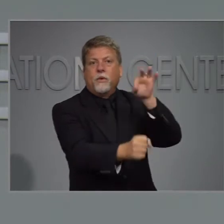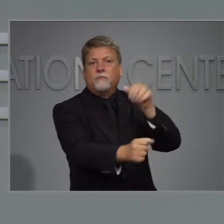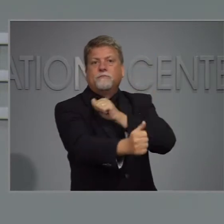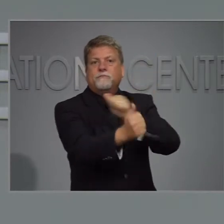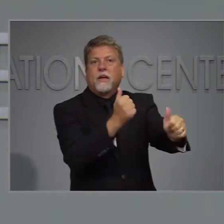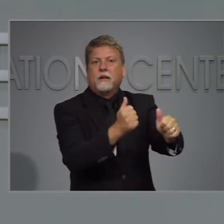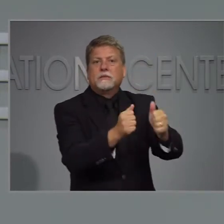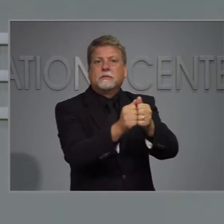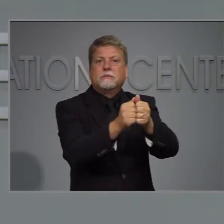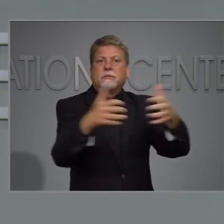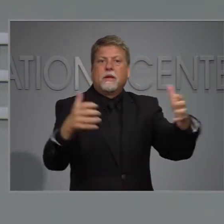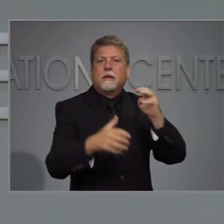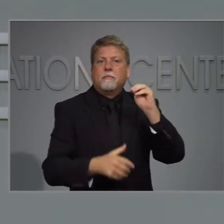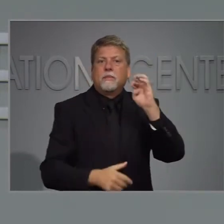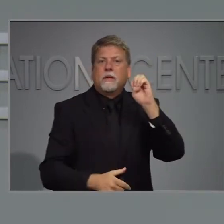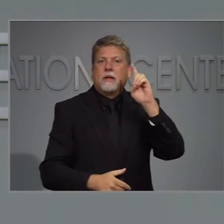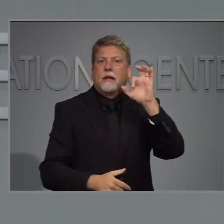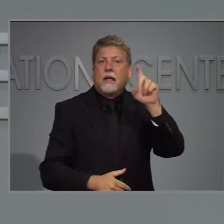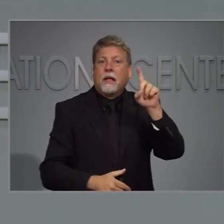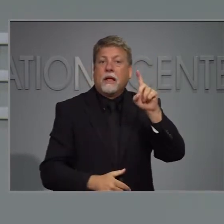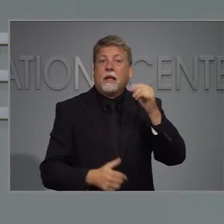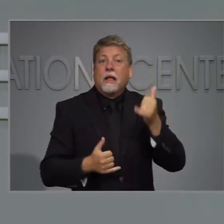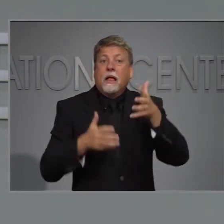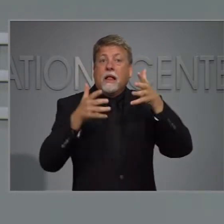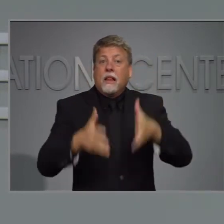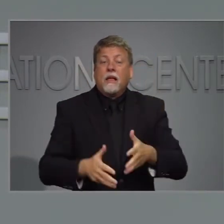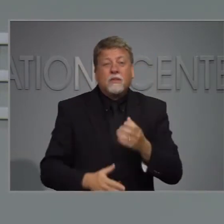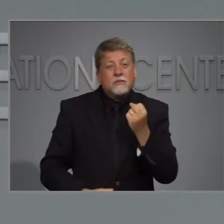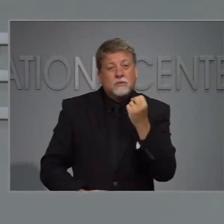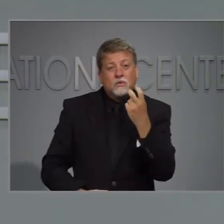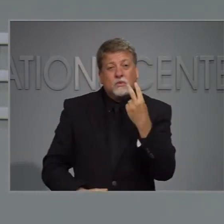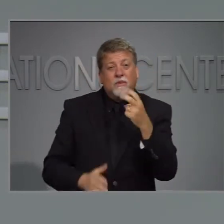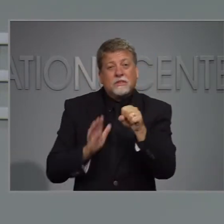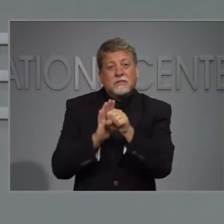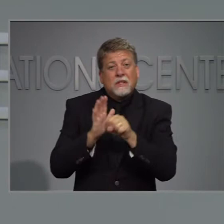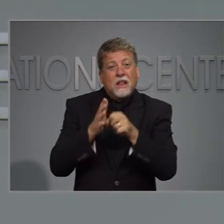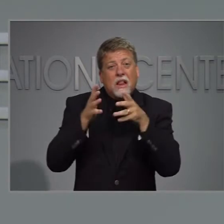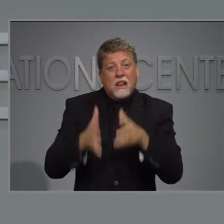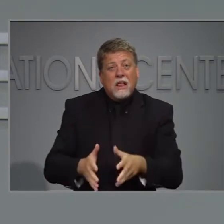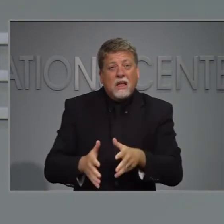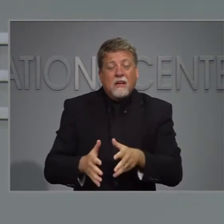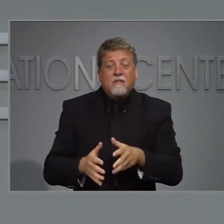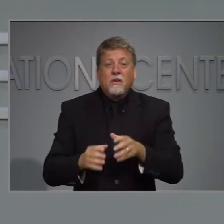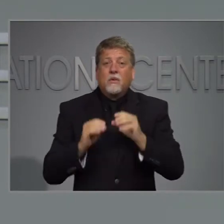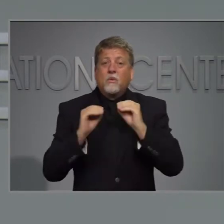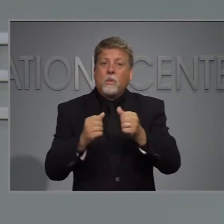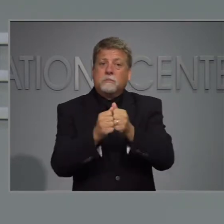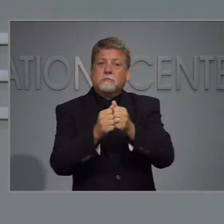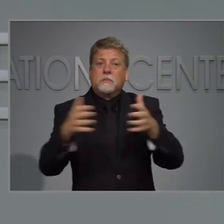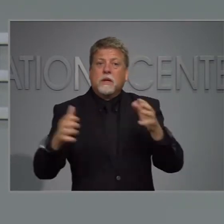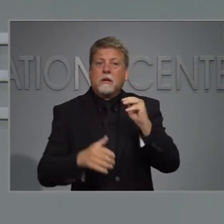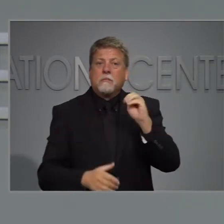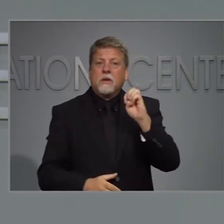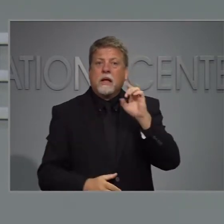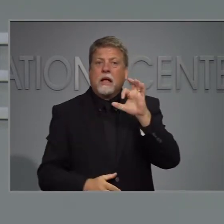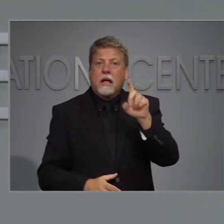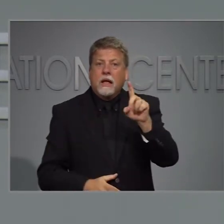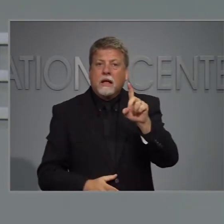ahora somos uno de 12 estados que no están aprobando el